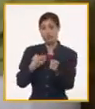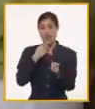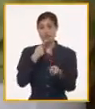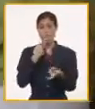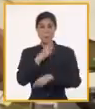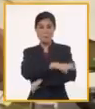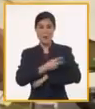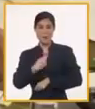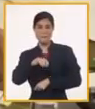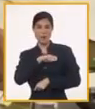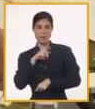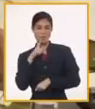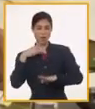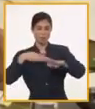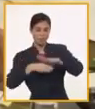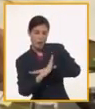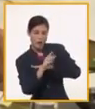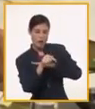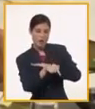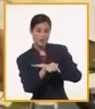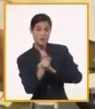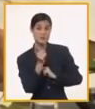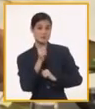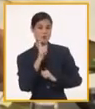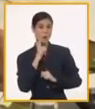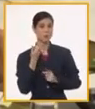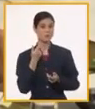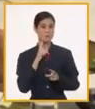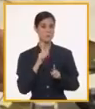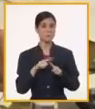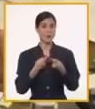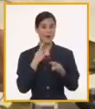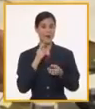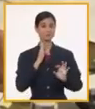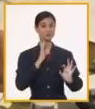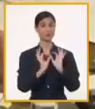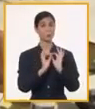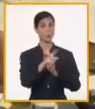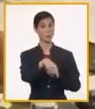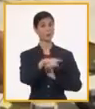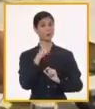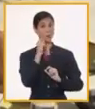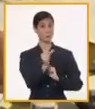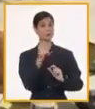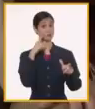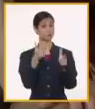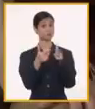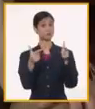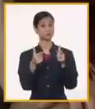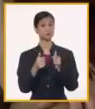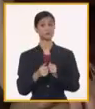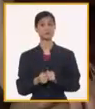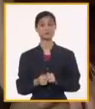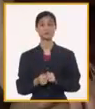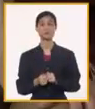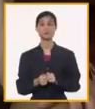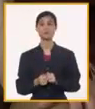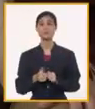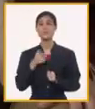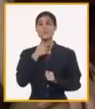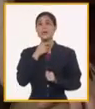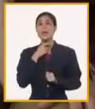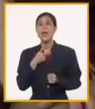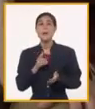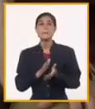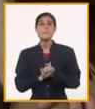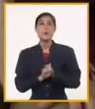por ahí. Hay generales importantes en la historia de Vuelta. Juan Bruno Zayas era Bueno, Juan